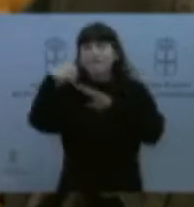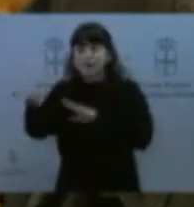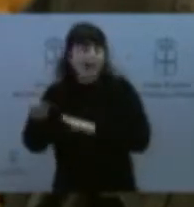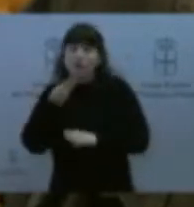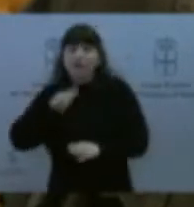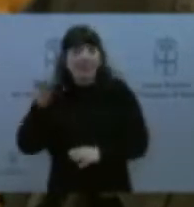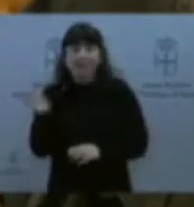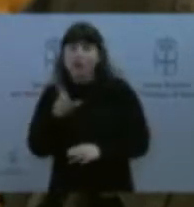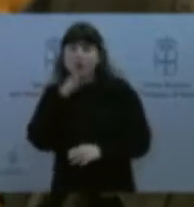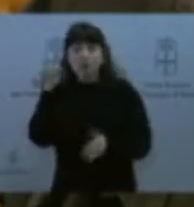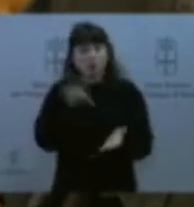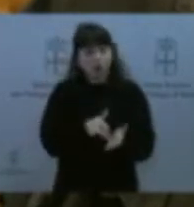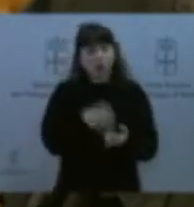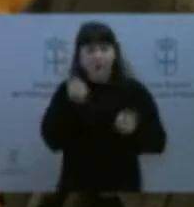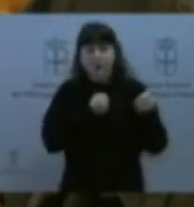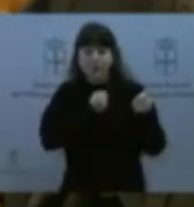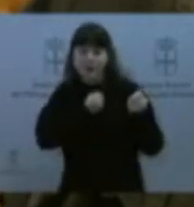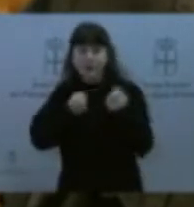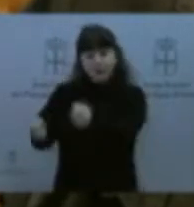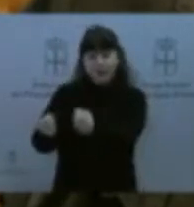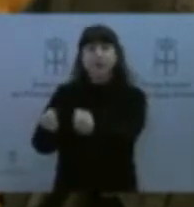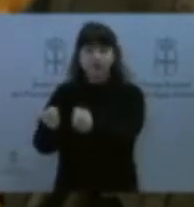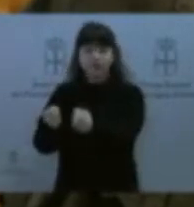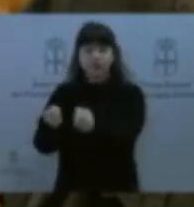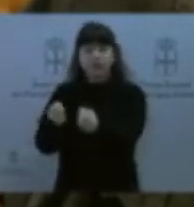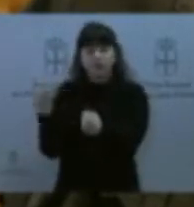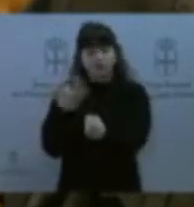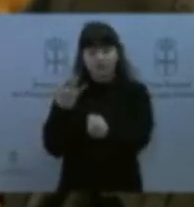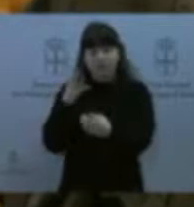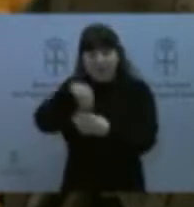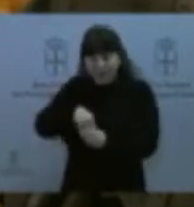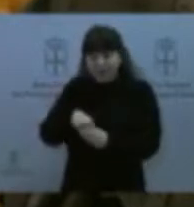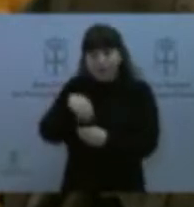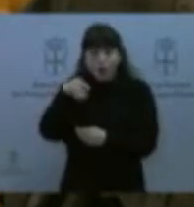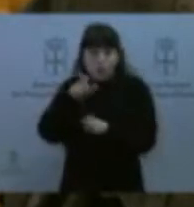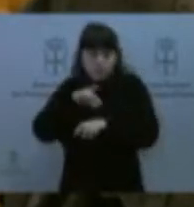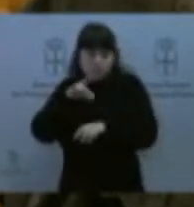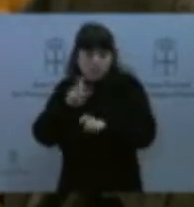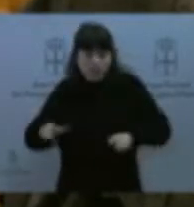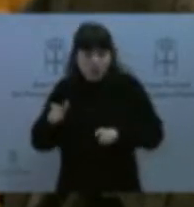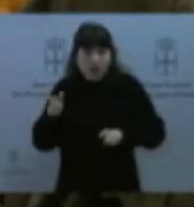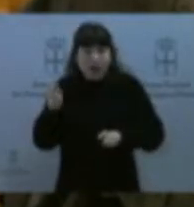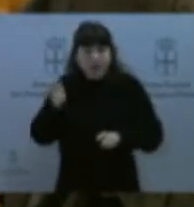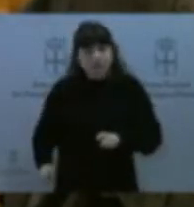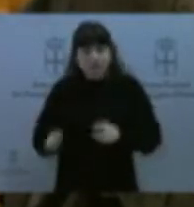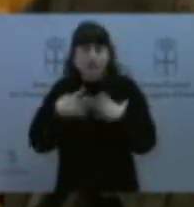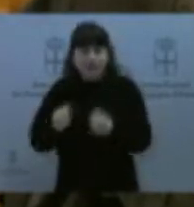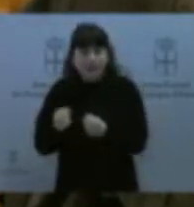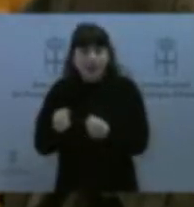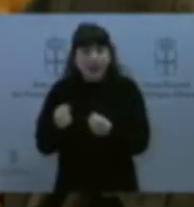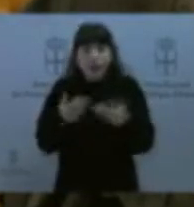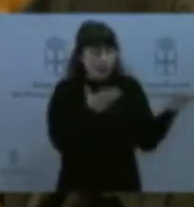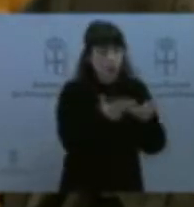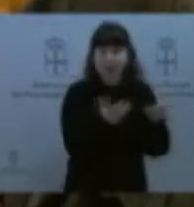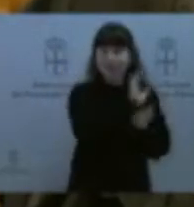en primera respuesta que tiene que llevar personal sanitario, las urgencias quedan descubiertas, queda un solo equipo para atenderlas. O cada vez que